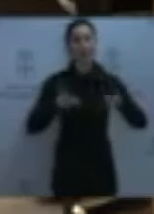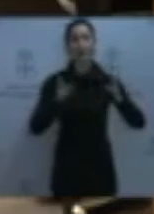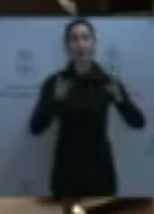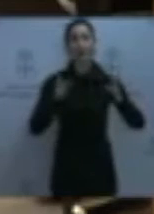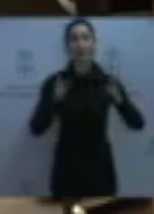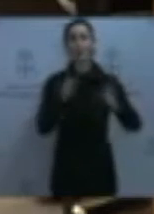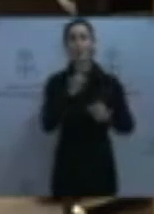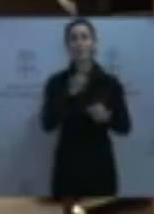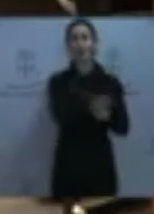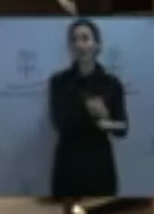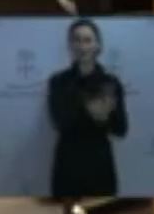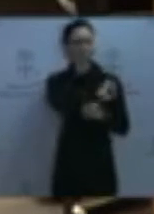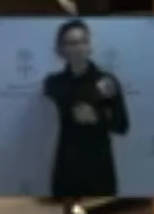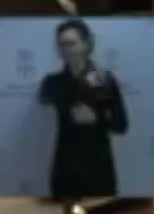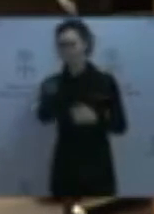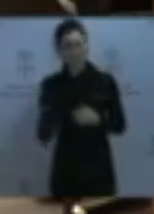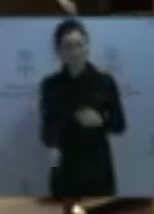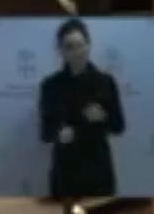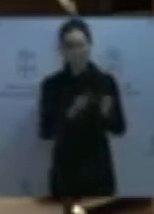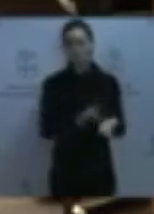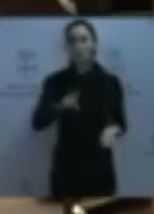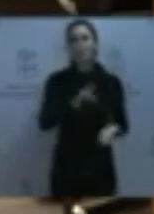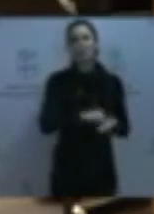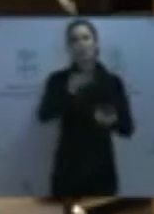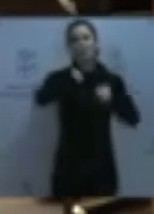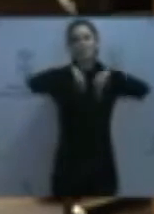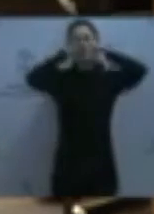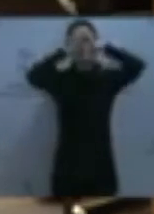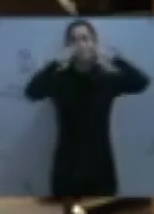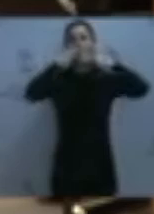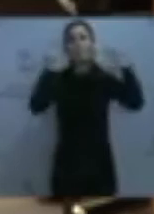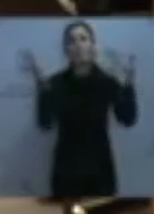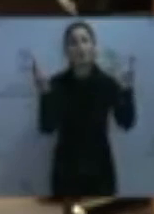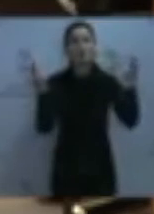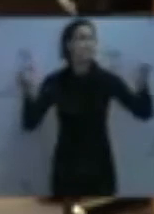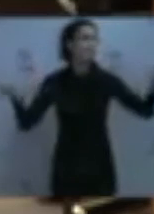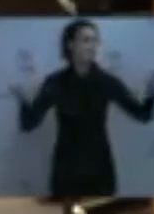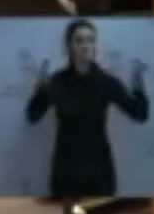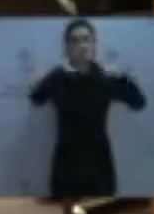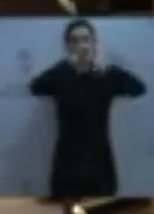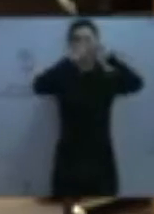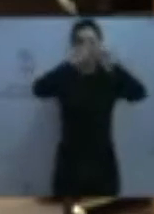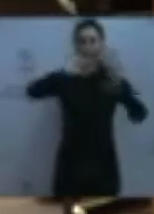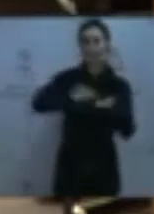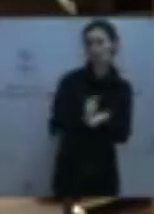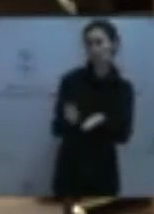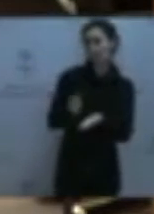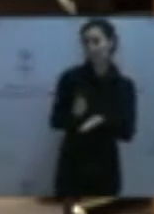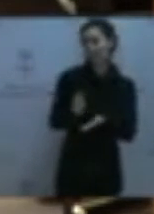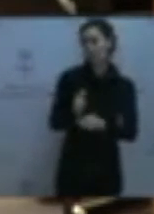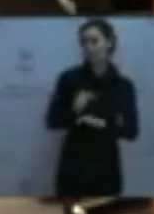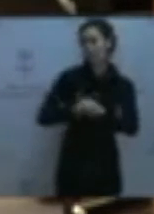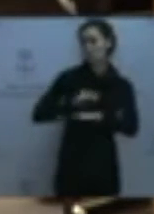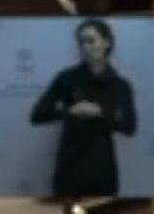público. Esto pasa en un hospital público. Un hospital, una subcontrata que no está cumpliendo con los compromisos